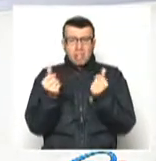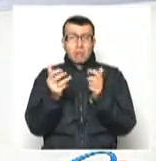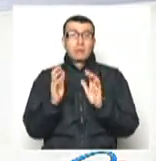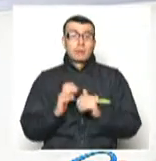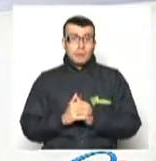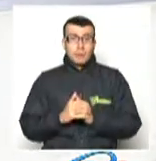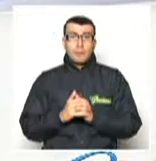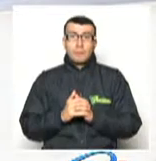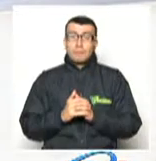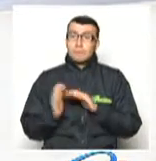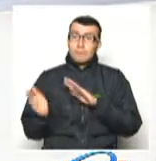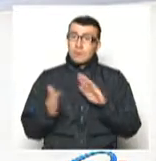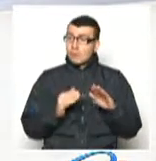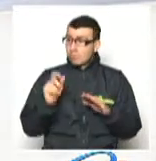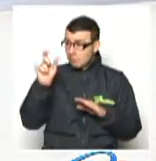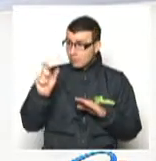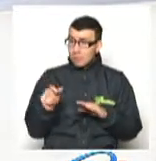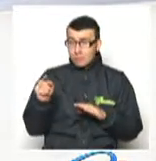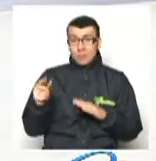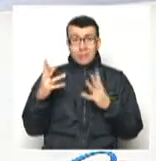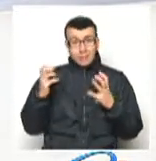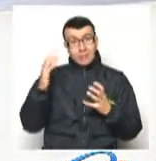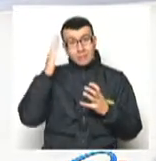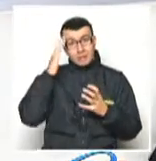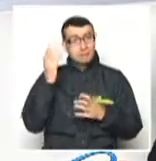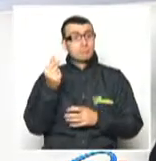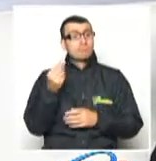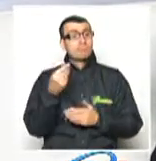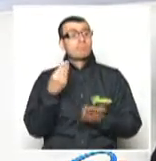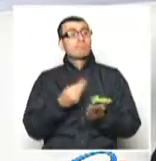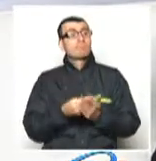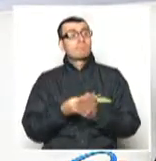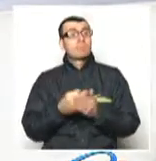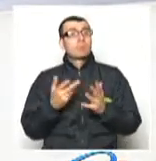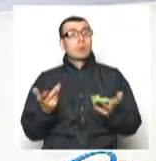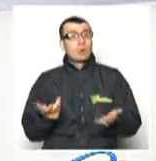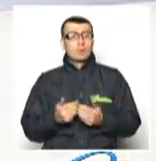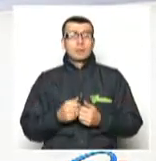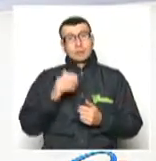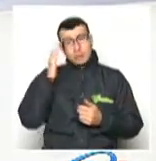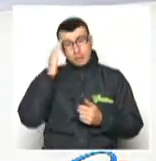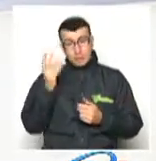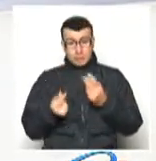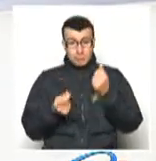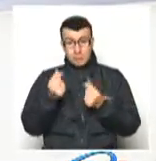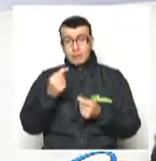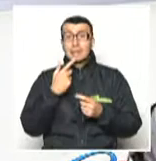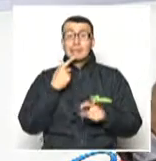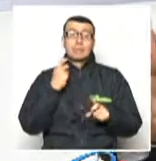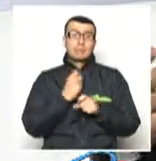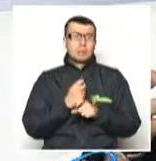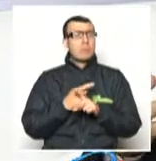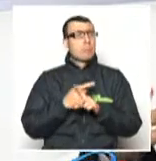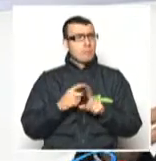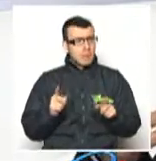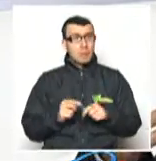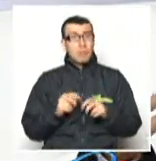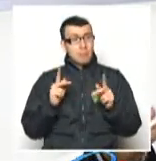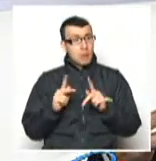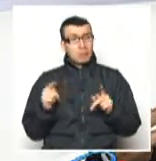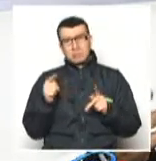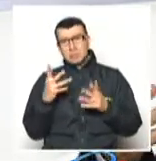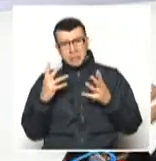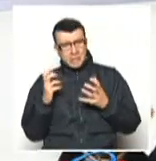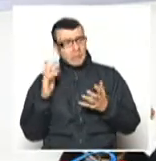querían saber un poco lo del tema de los costos, porque yo sé que hablar de precios es muy difícil, pero las personas que de pronto